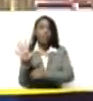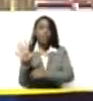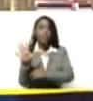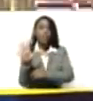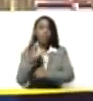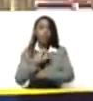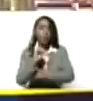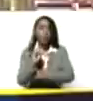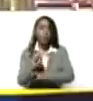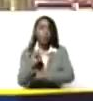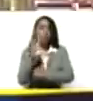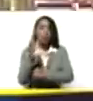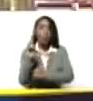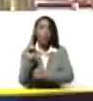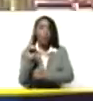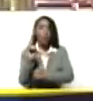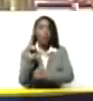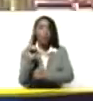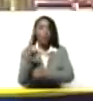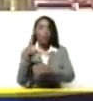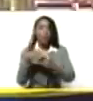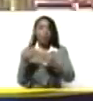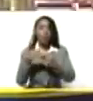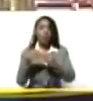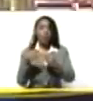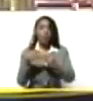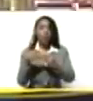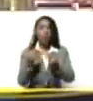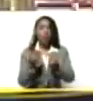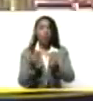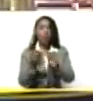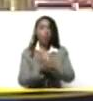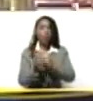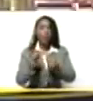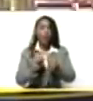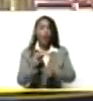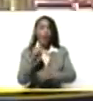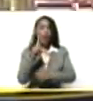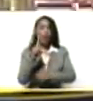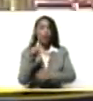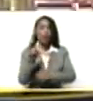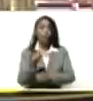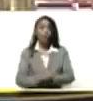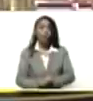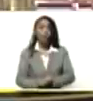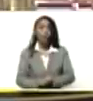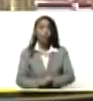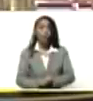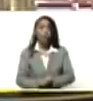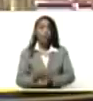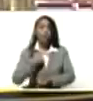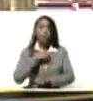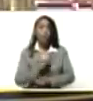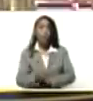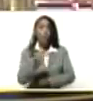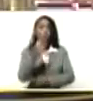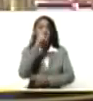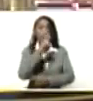0.50 centavos de dólar el litro ya tenemos más de un año con esas